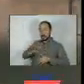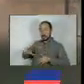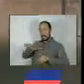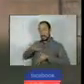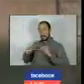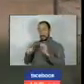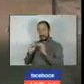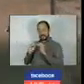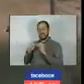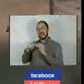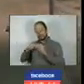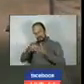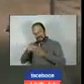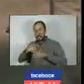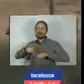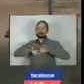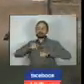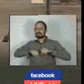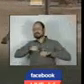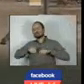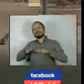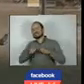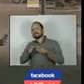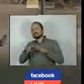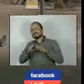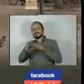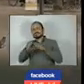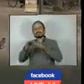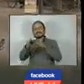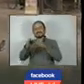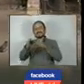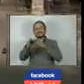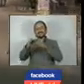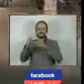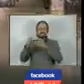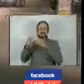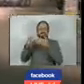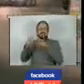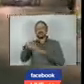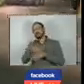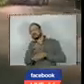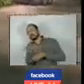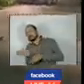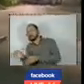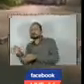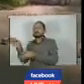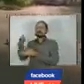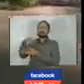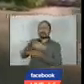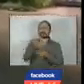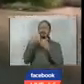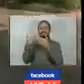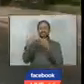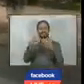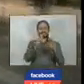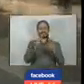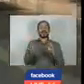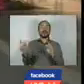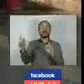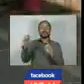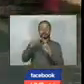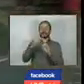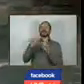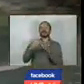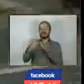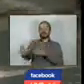acá, Cuscatlán, como les mencionaba. Y pues hará diferentes recorridos hasta llegar nuevamente a este